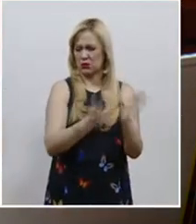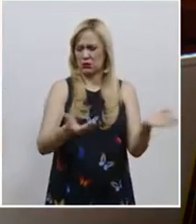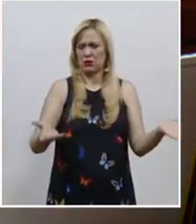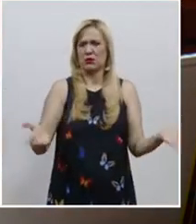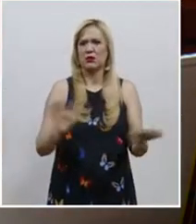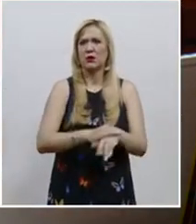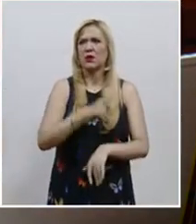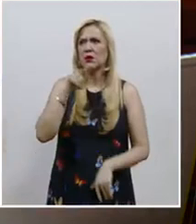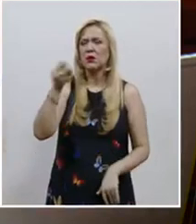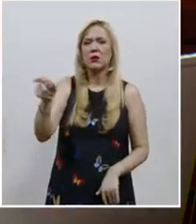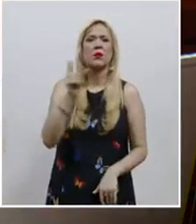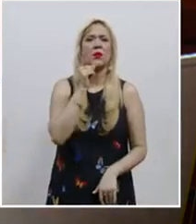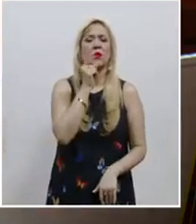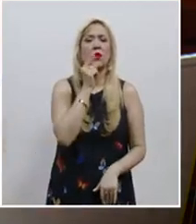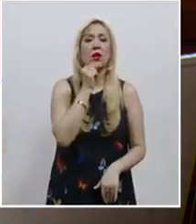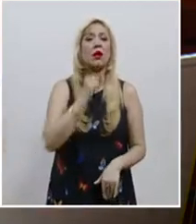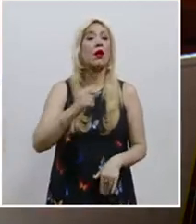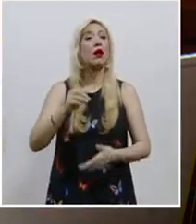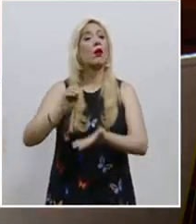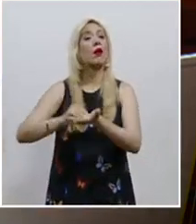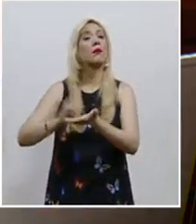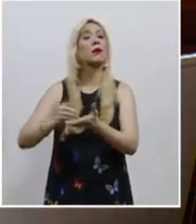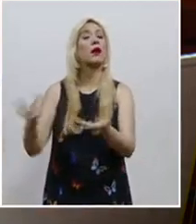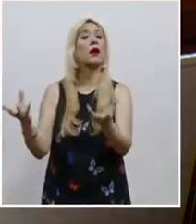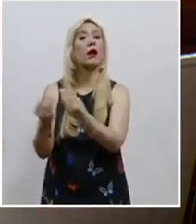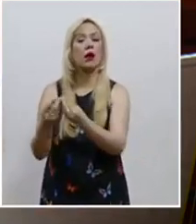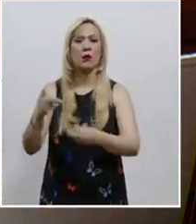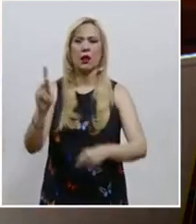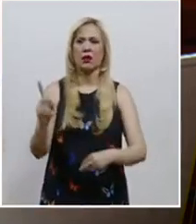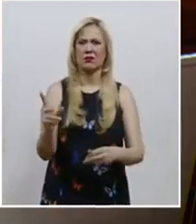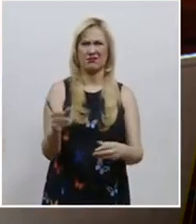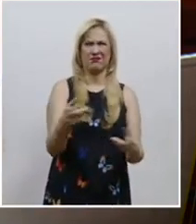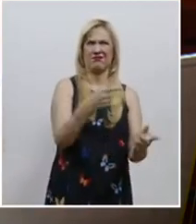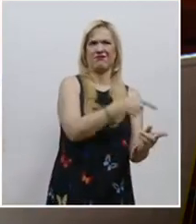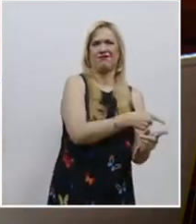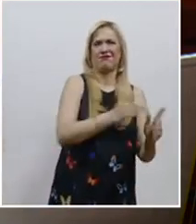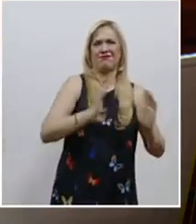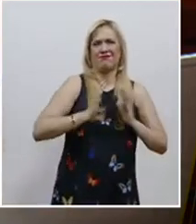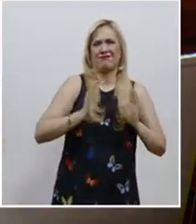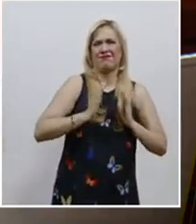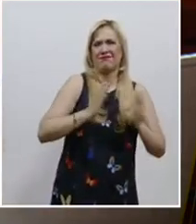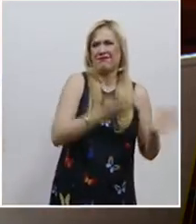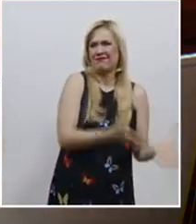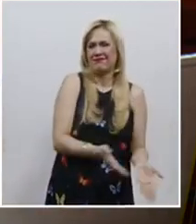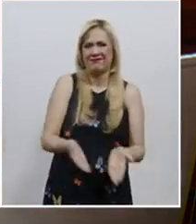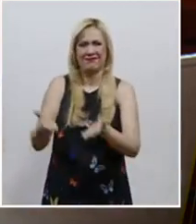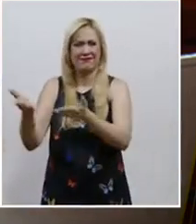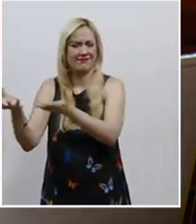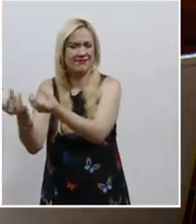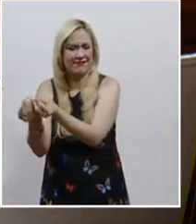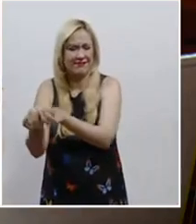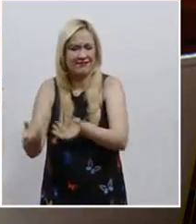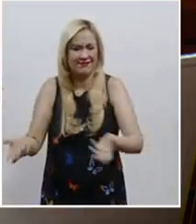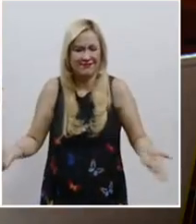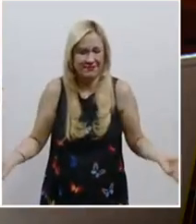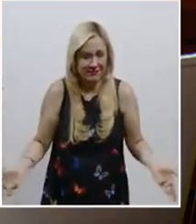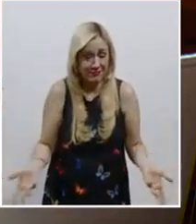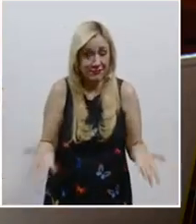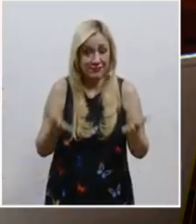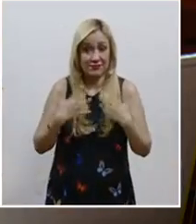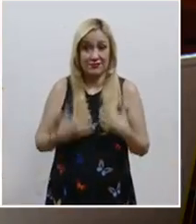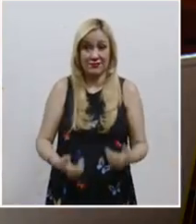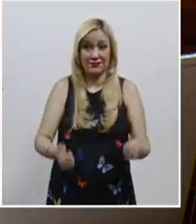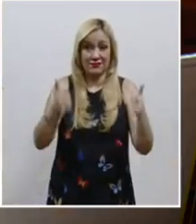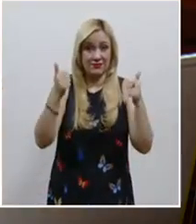institución policial conserva su carácter civil y se rige por una doctrina policial si sus integrantes son militares en